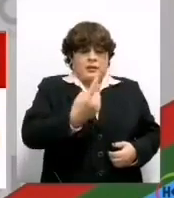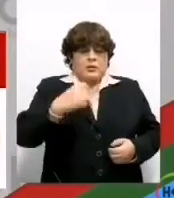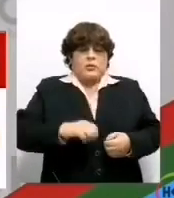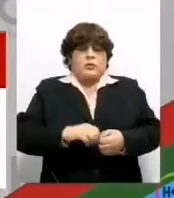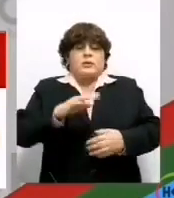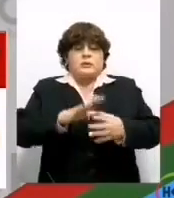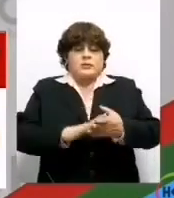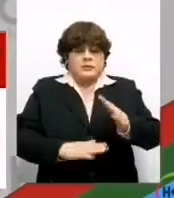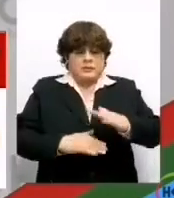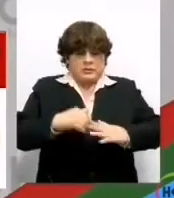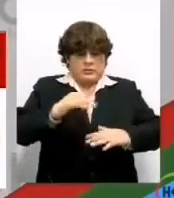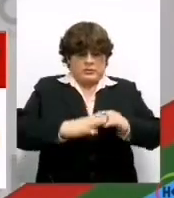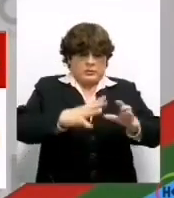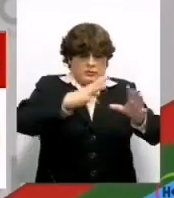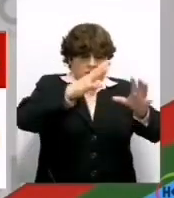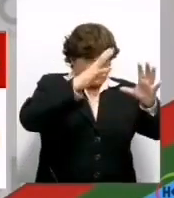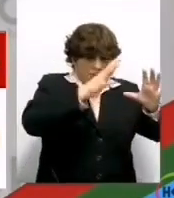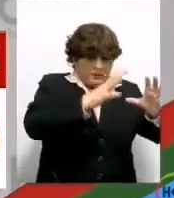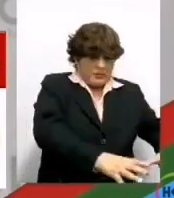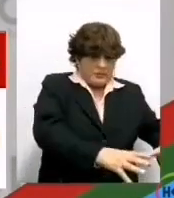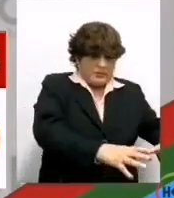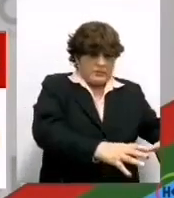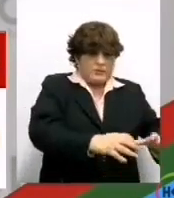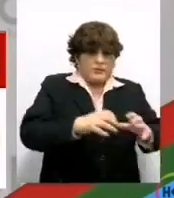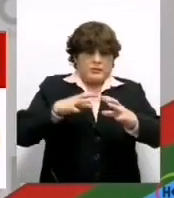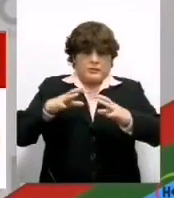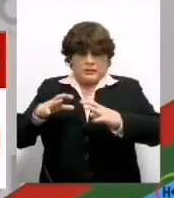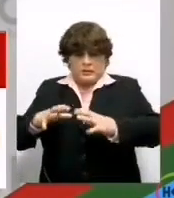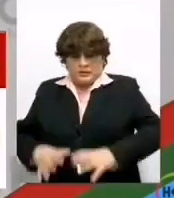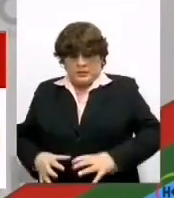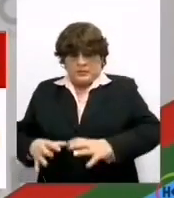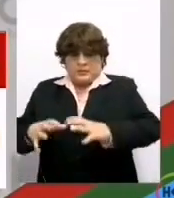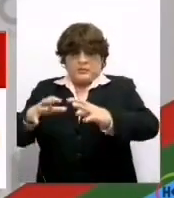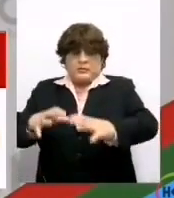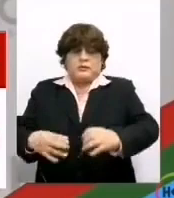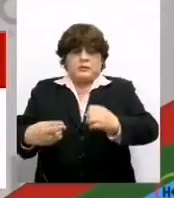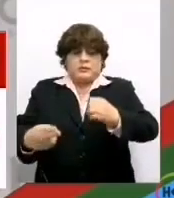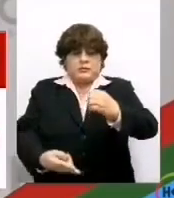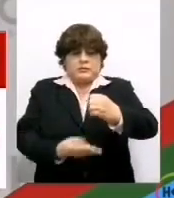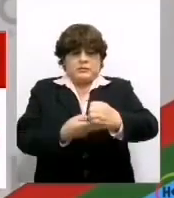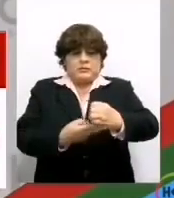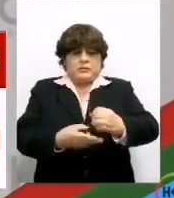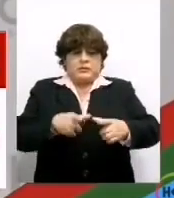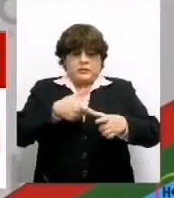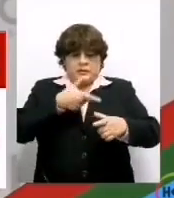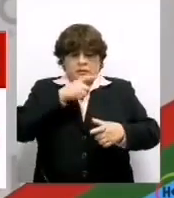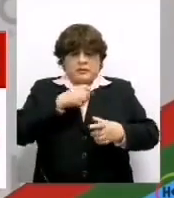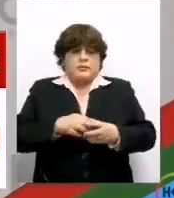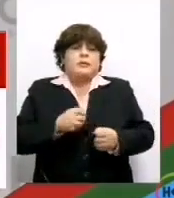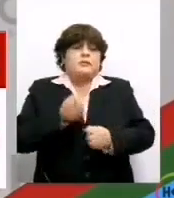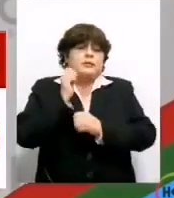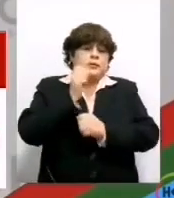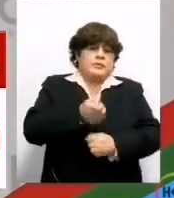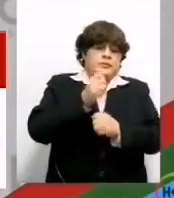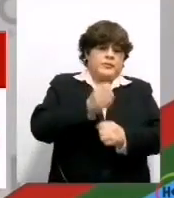a construir represas Y esa Represa va a servir para mejorar la agricultura por eso que